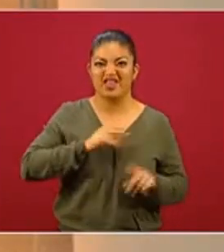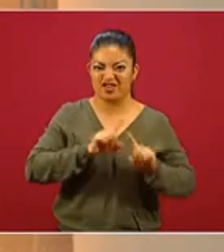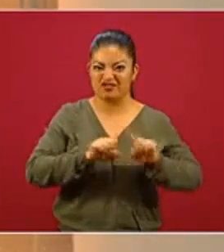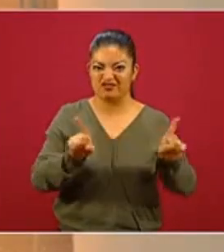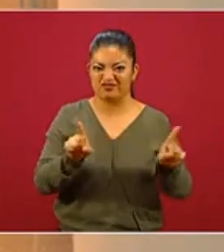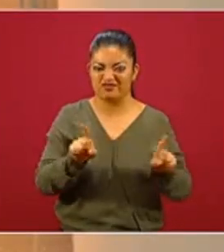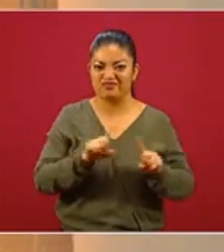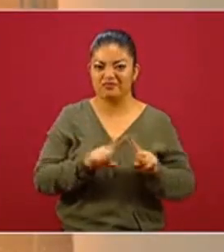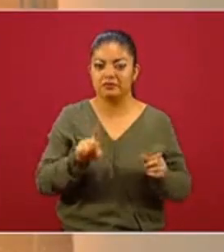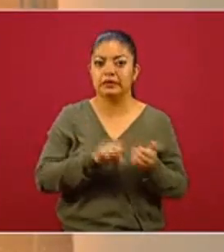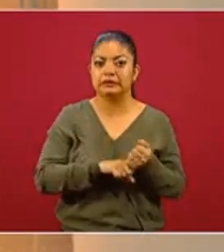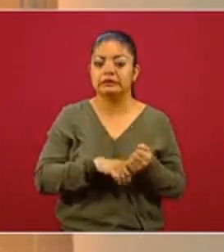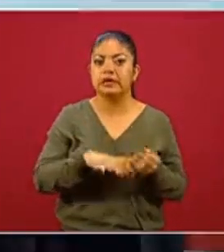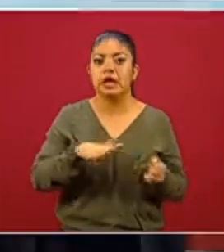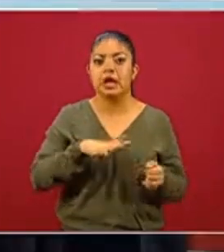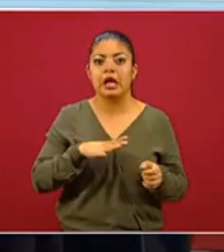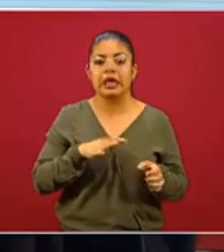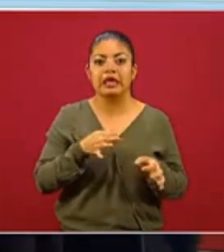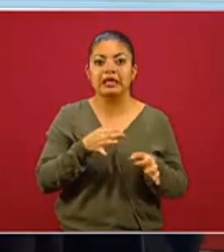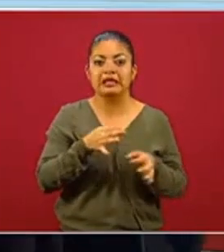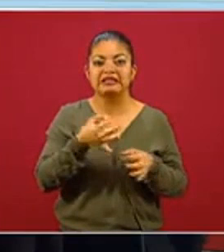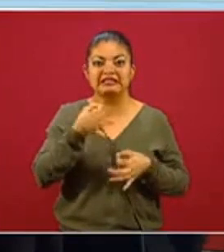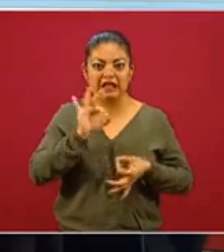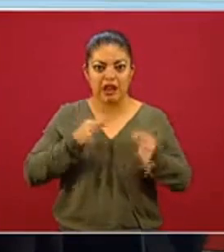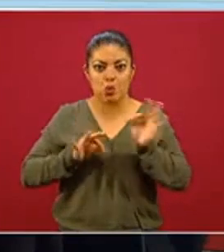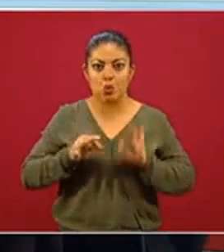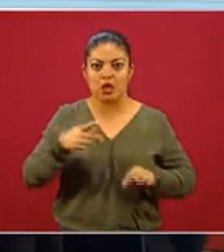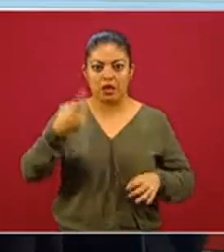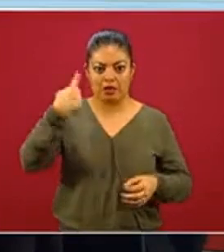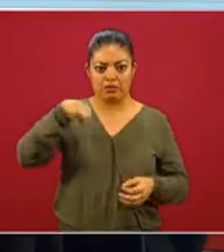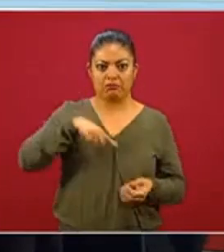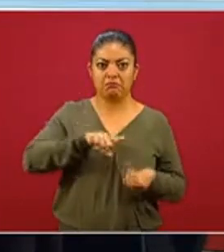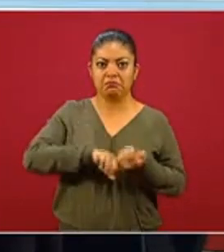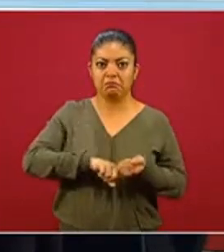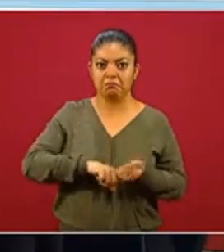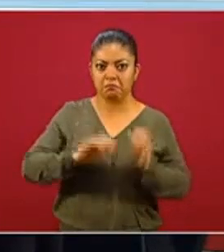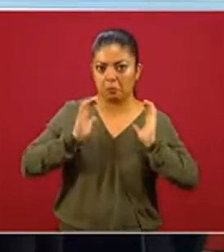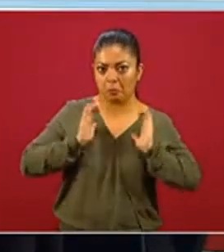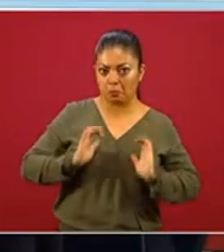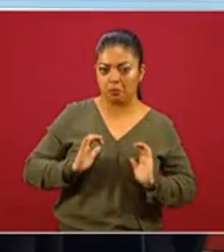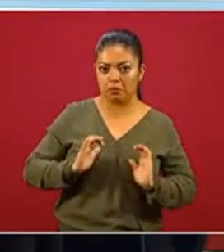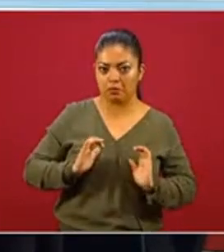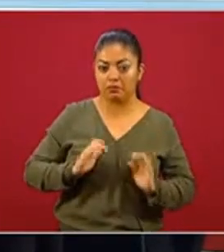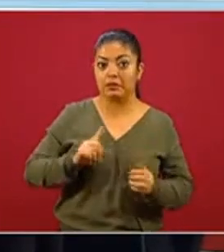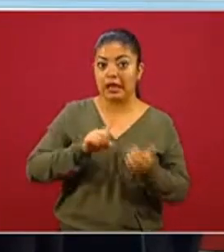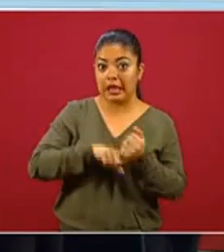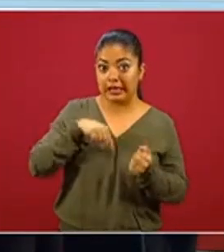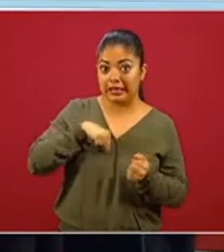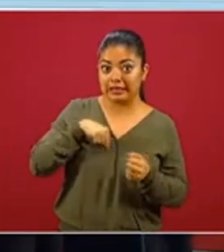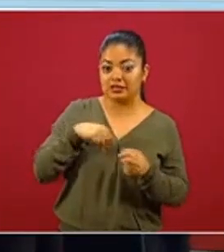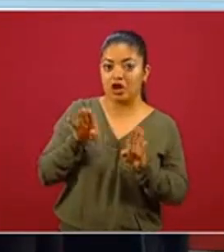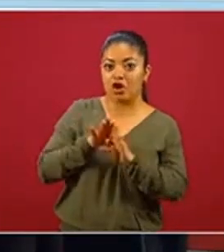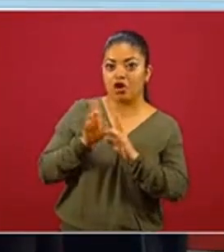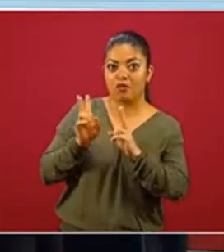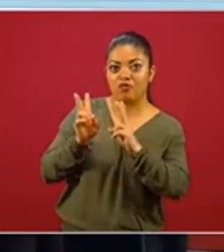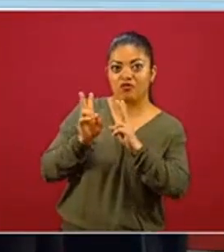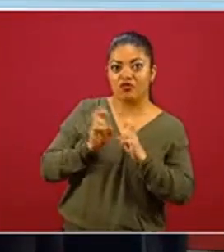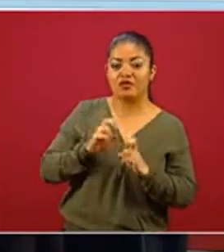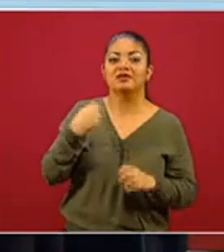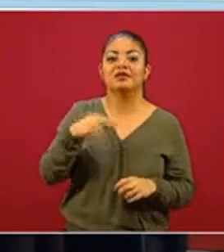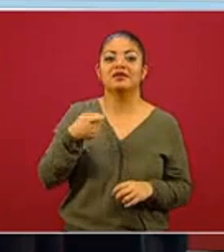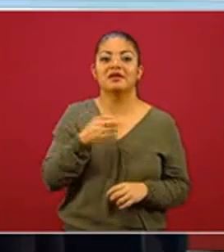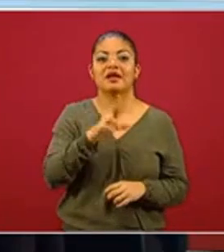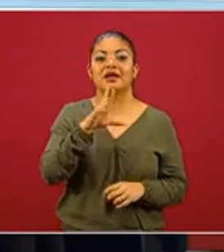diferentes células que componen a nuestro organismo. Entonces, aparentemente este receptor, que se denomina el receptor de